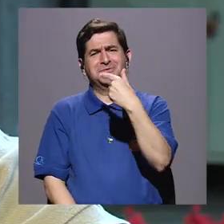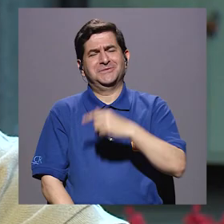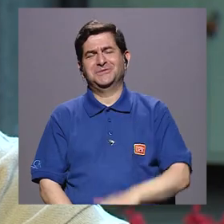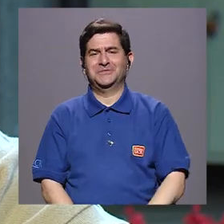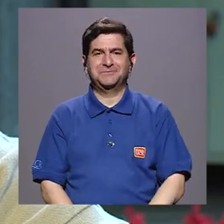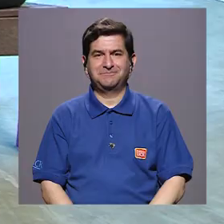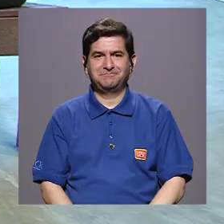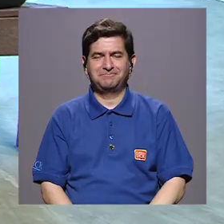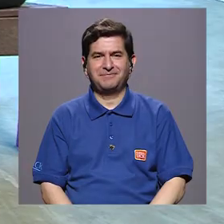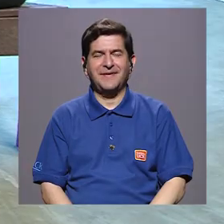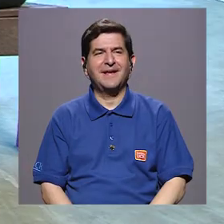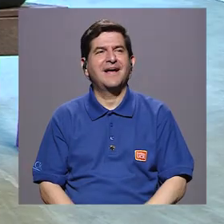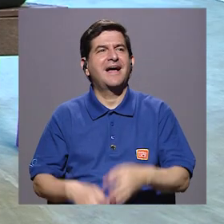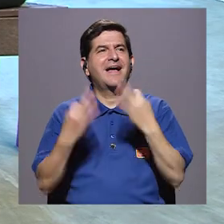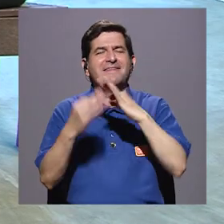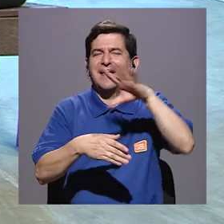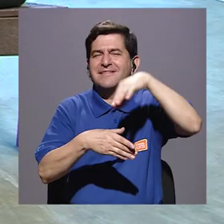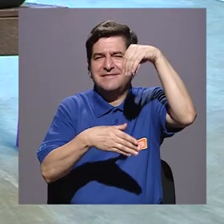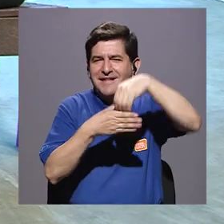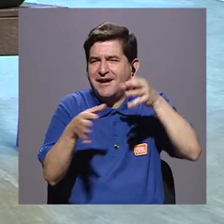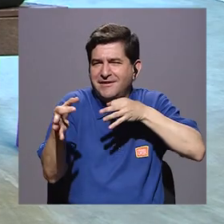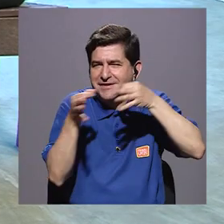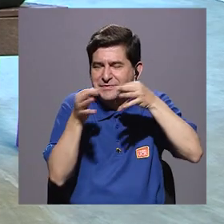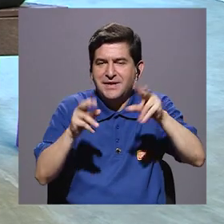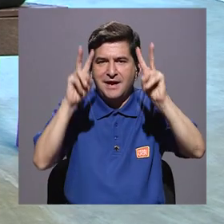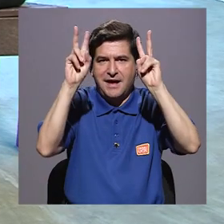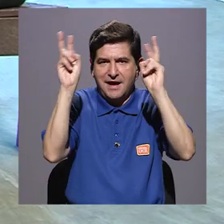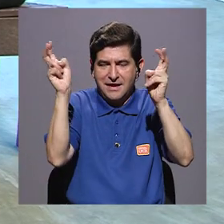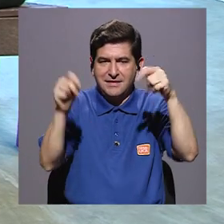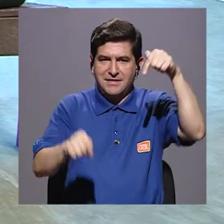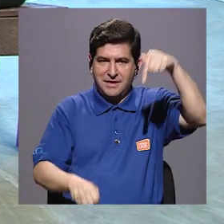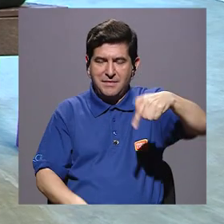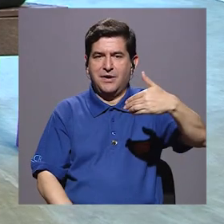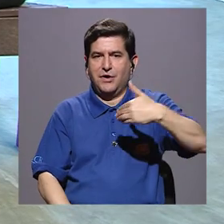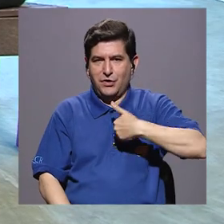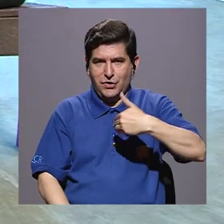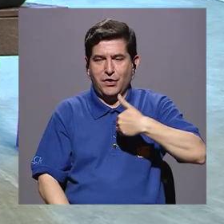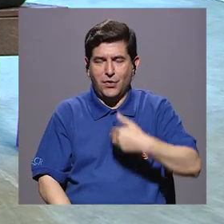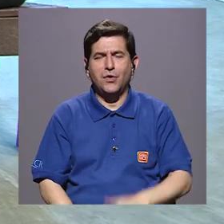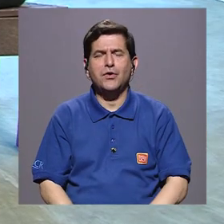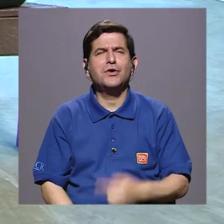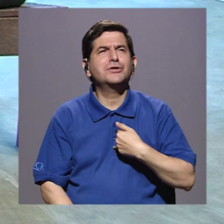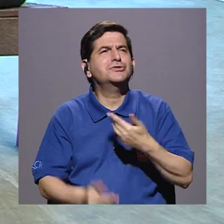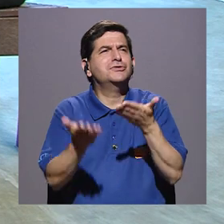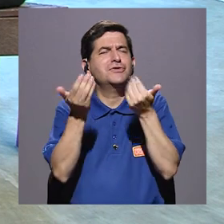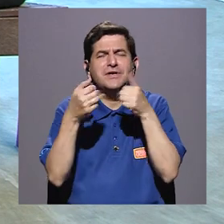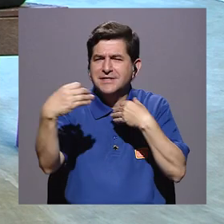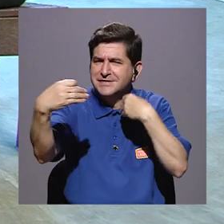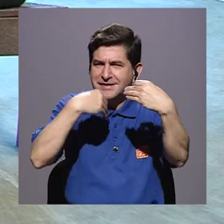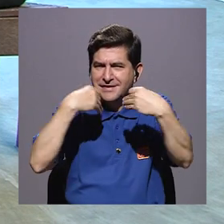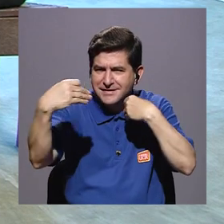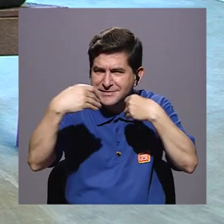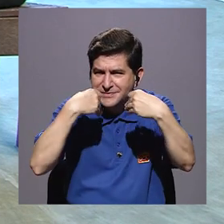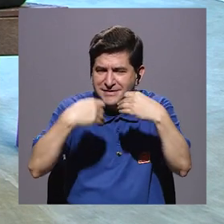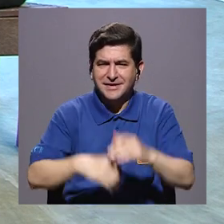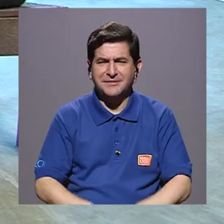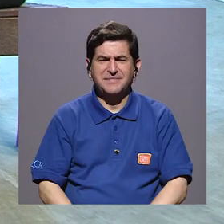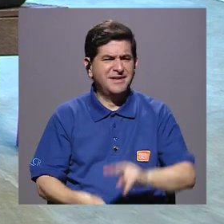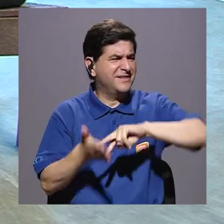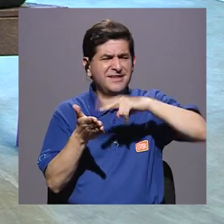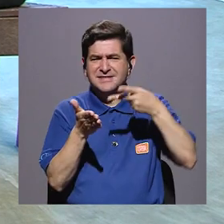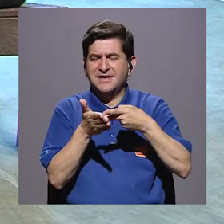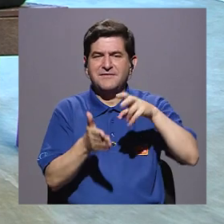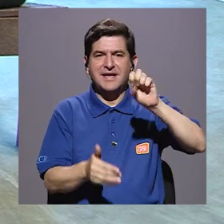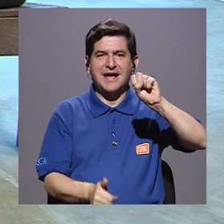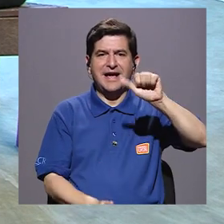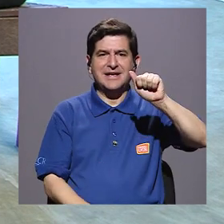gusto. Para ir contextualizando un poco el tema que tenemos hoy, me gustaría que nos pudiera explicar un poquitito de qué se